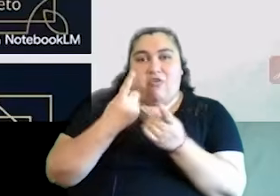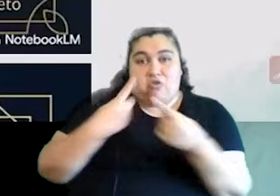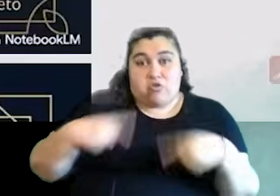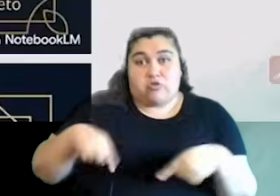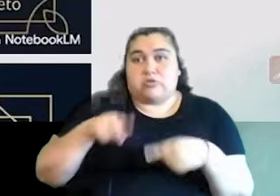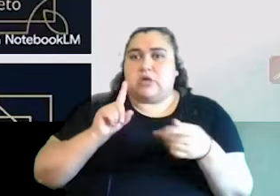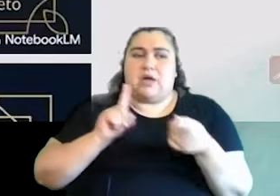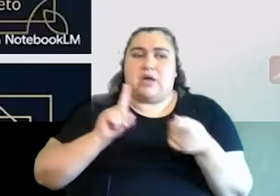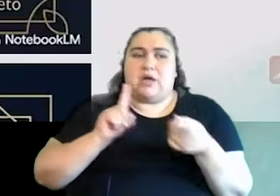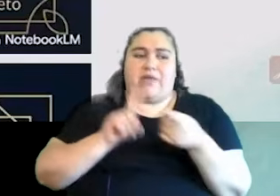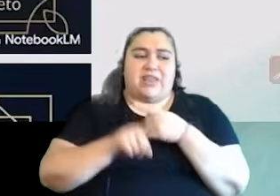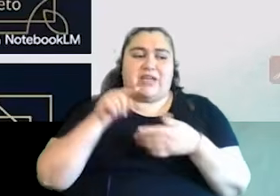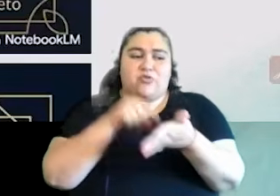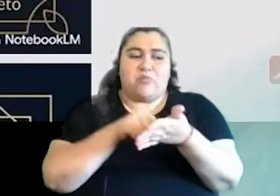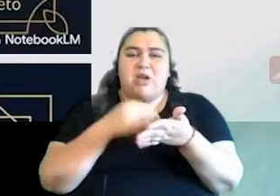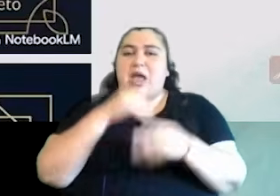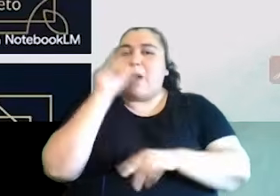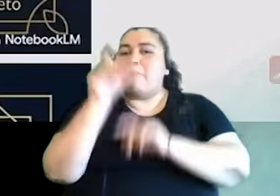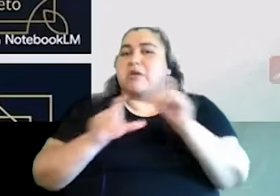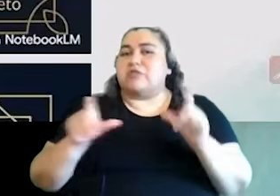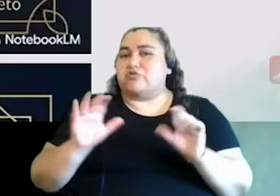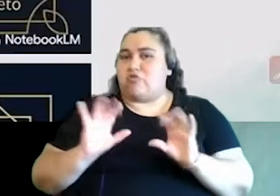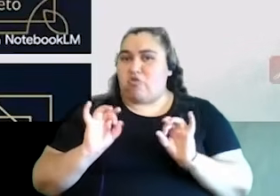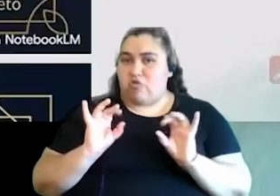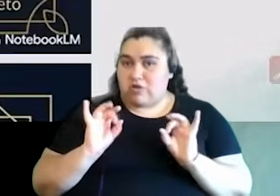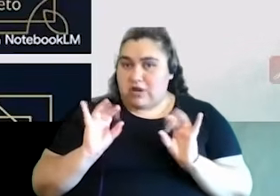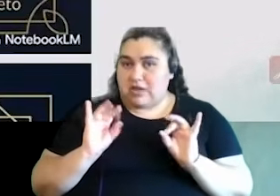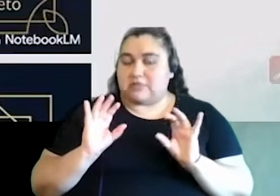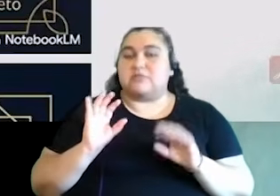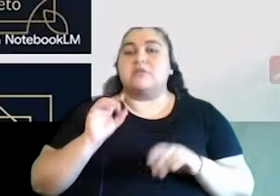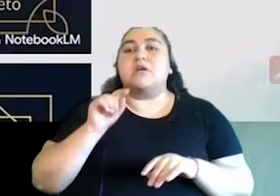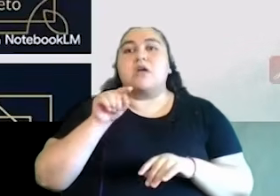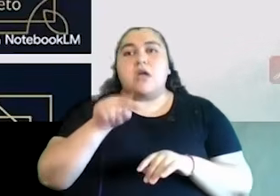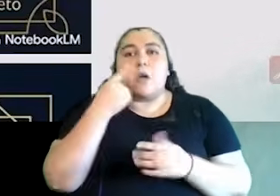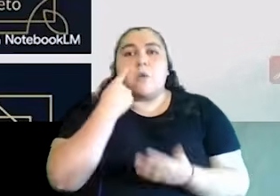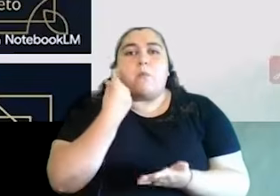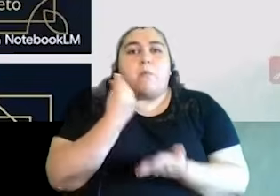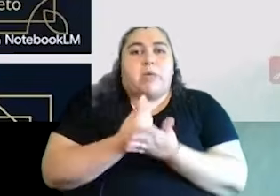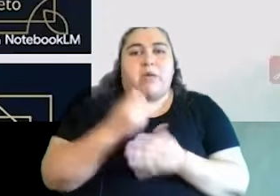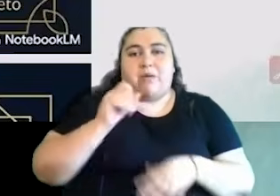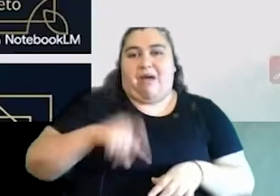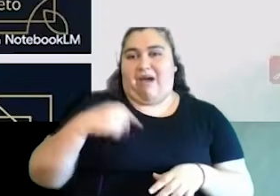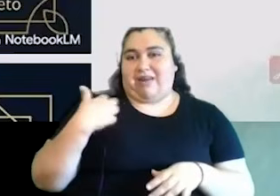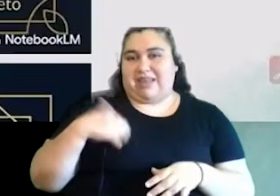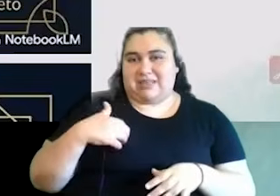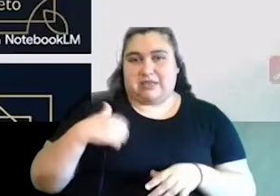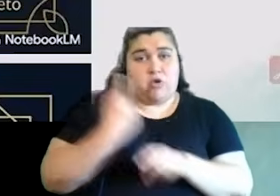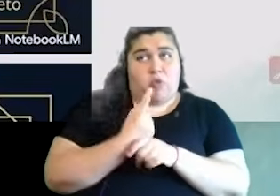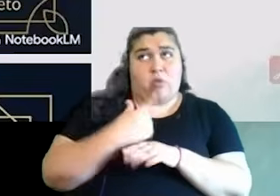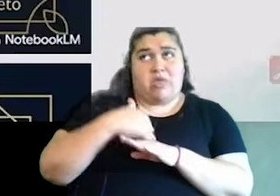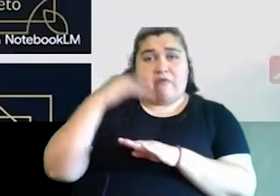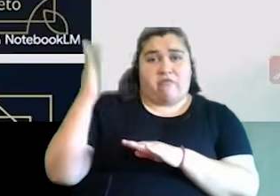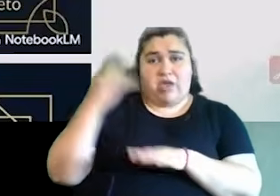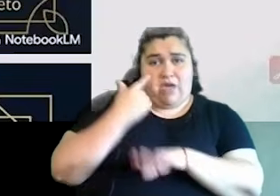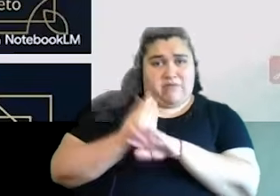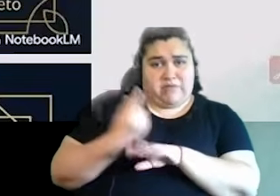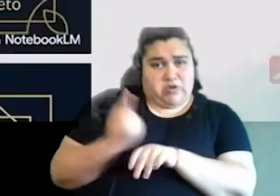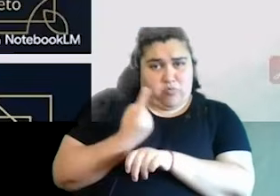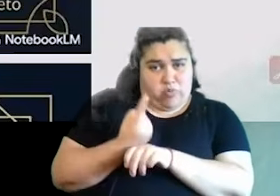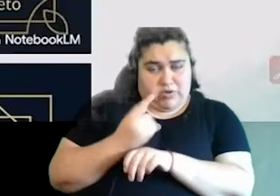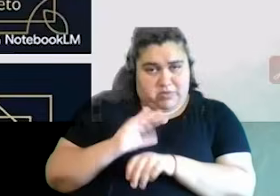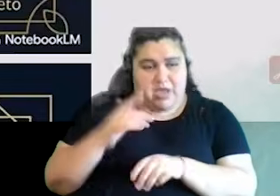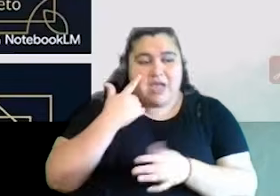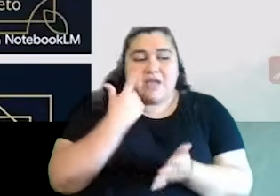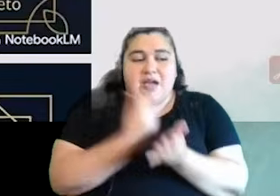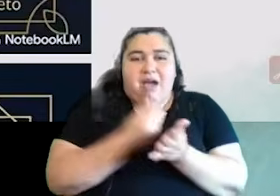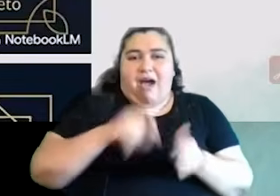a personas humanas y mujeres indivisas que deben ser residentes en el país, no podrían ser no residentes, sino que hay que incorporar a esta